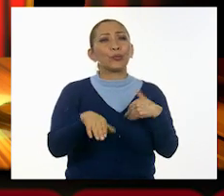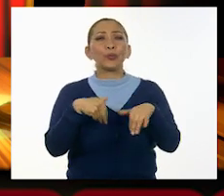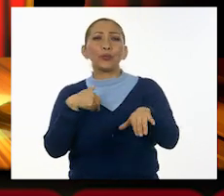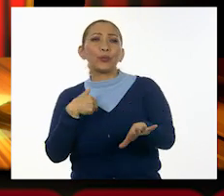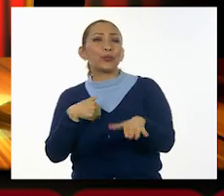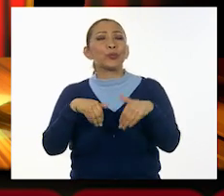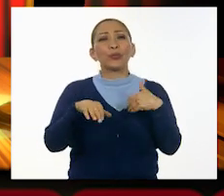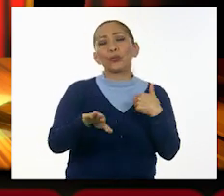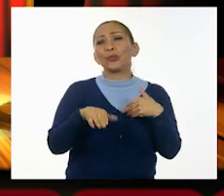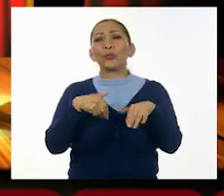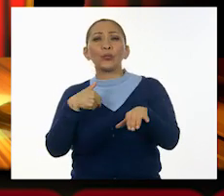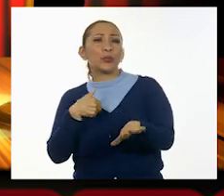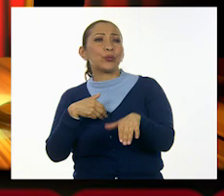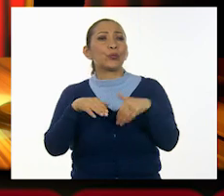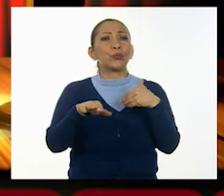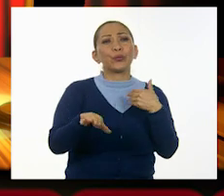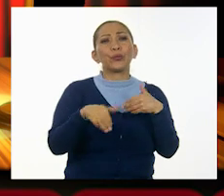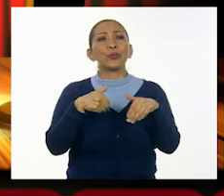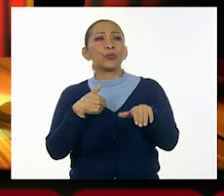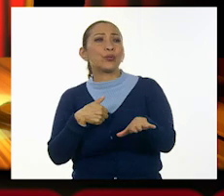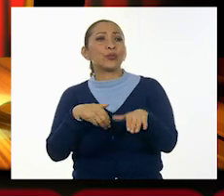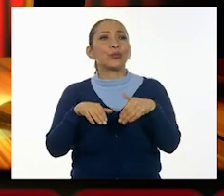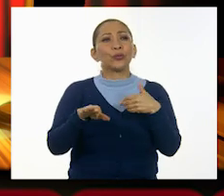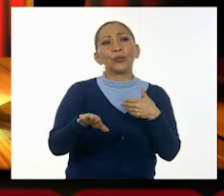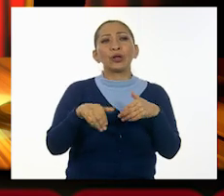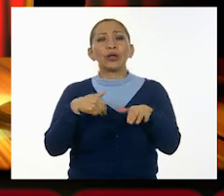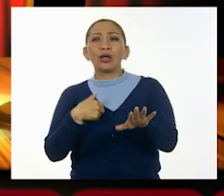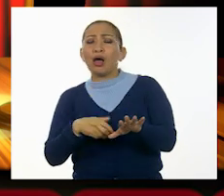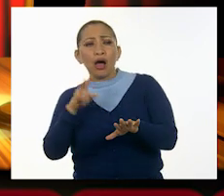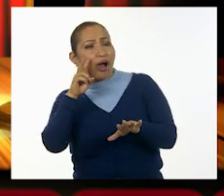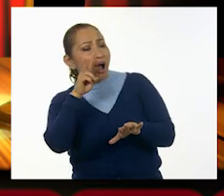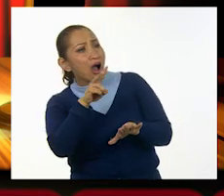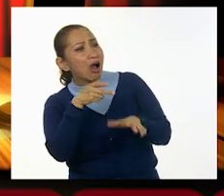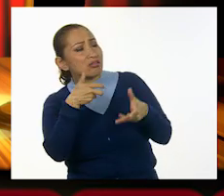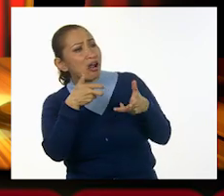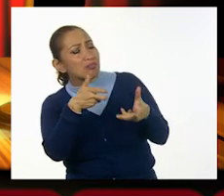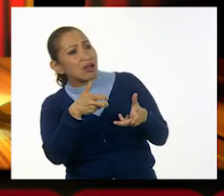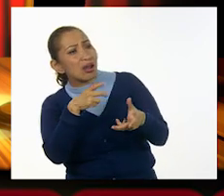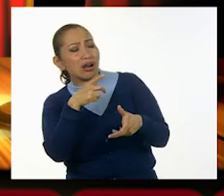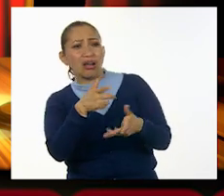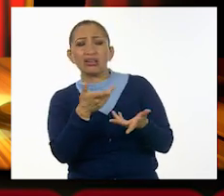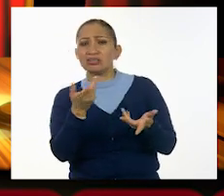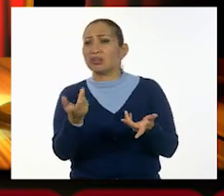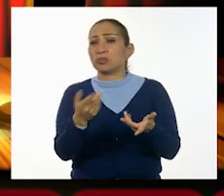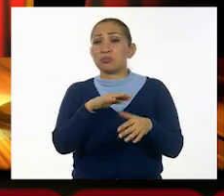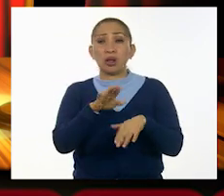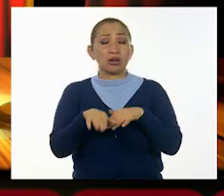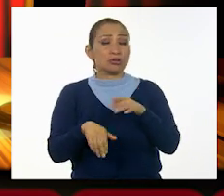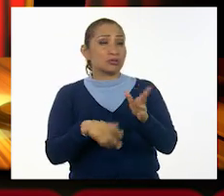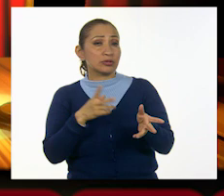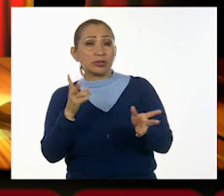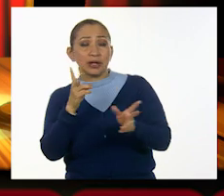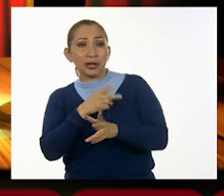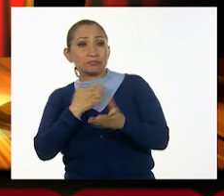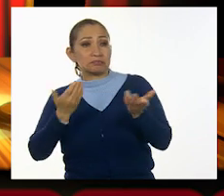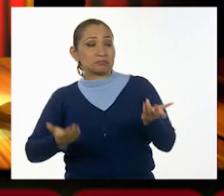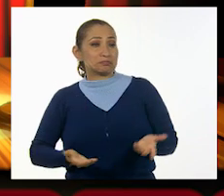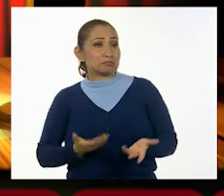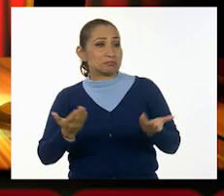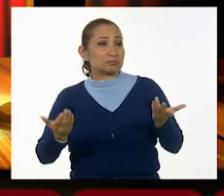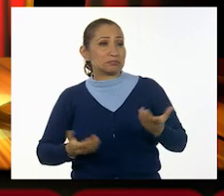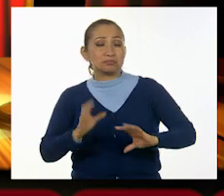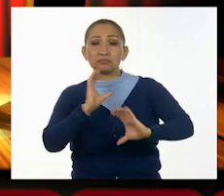Dice que soy fiera, que camino a lo malevo, que soy chueca y que me muevo con un aire compadrón, que